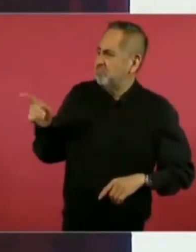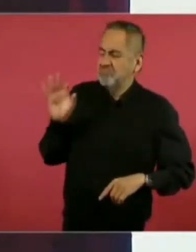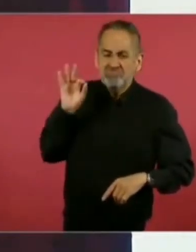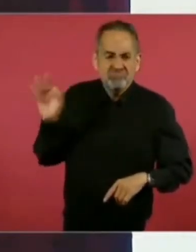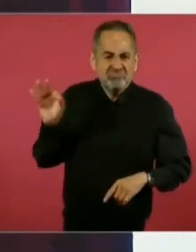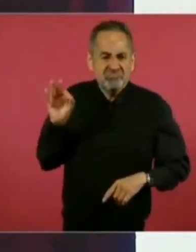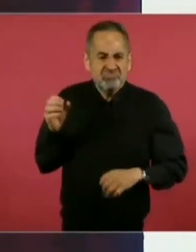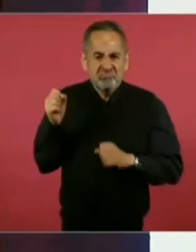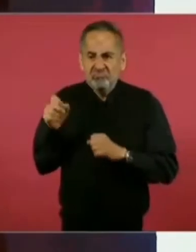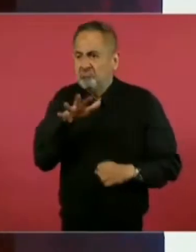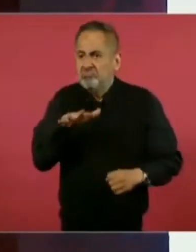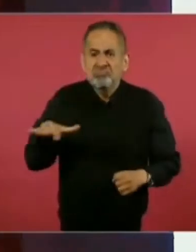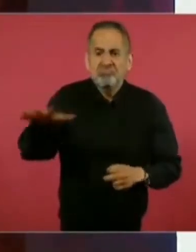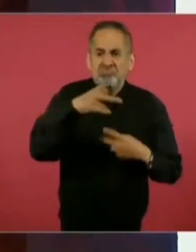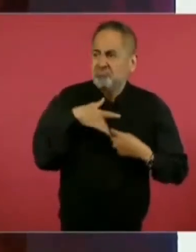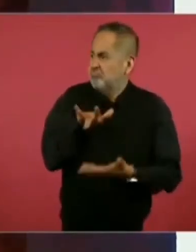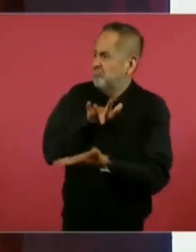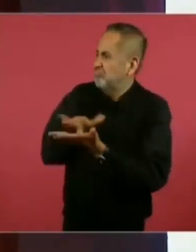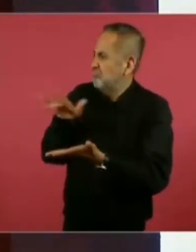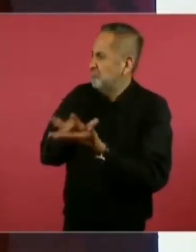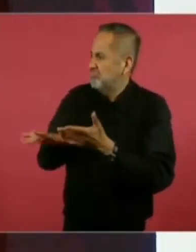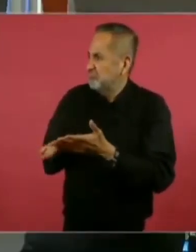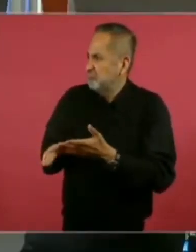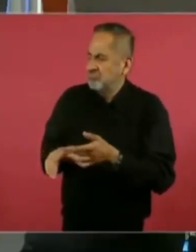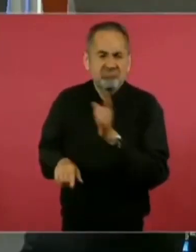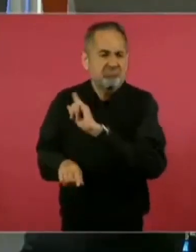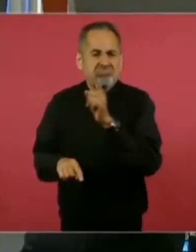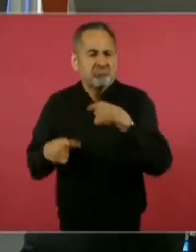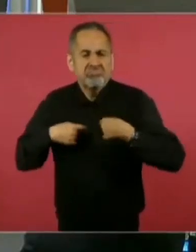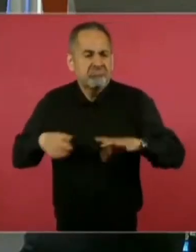tuviese tanto apoyo popular,